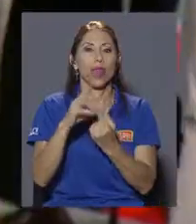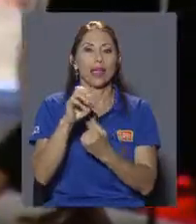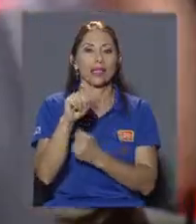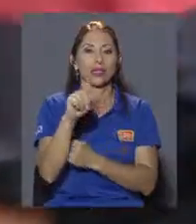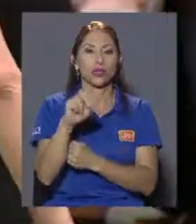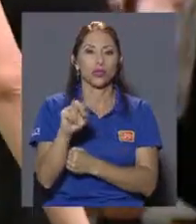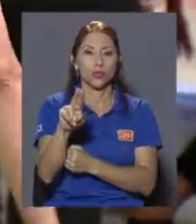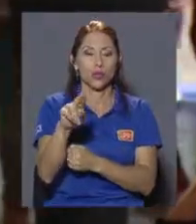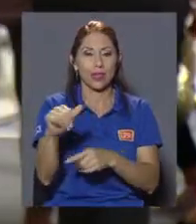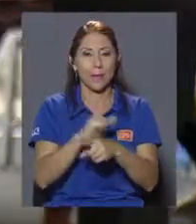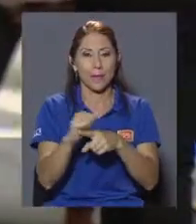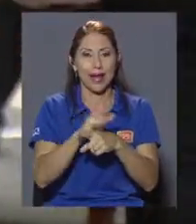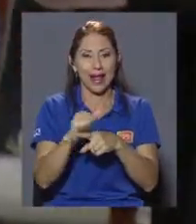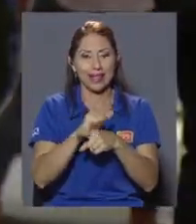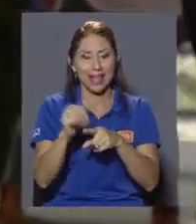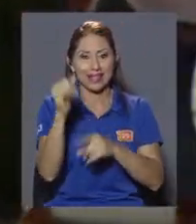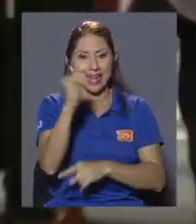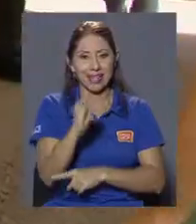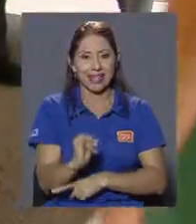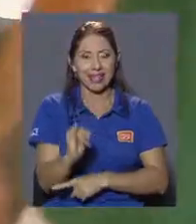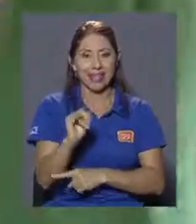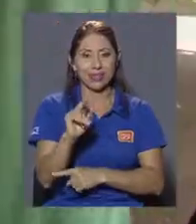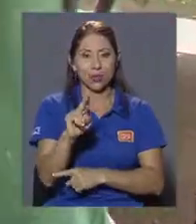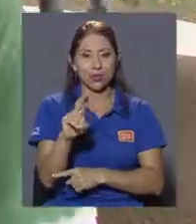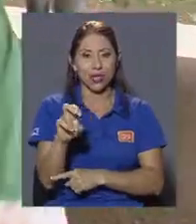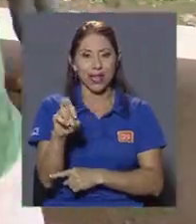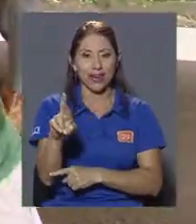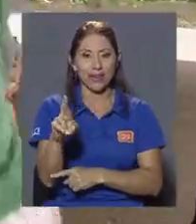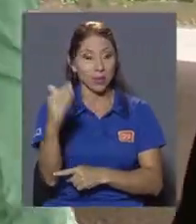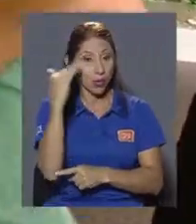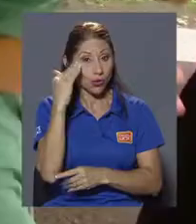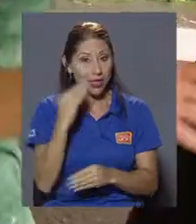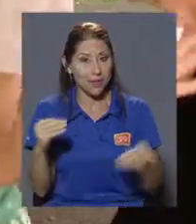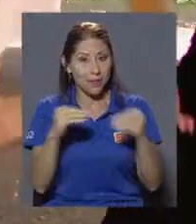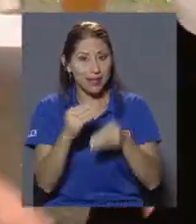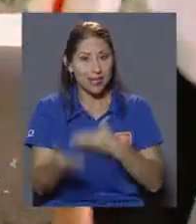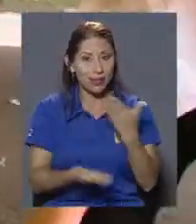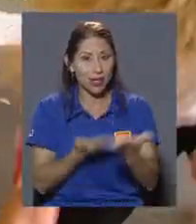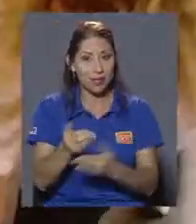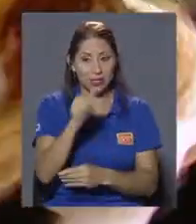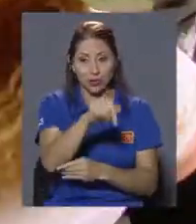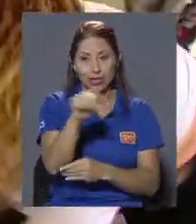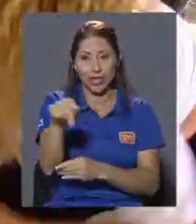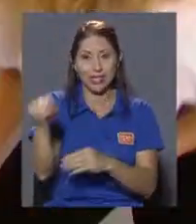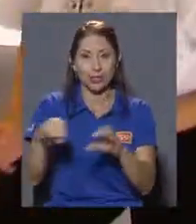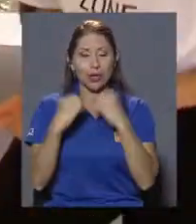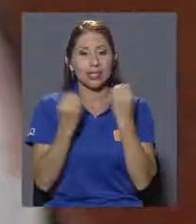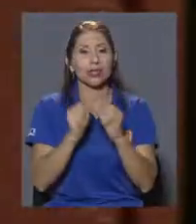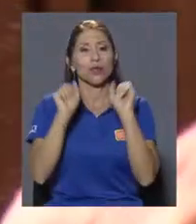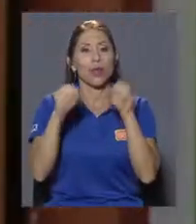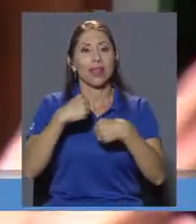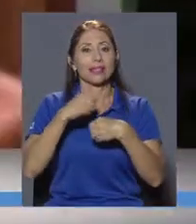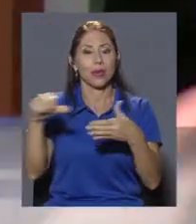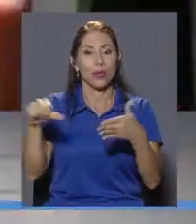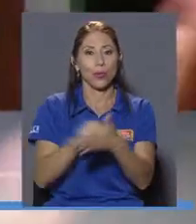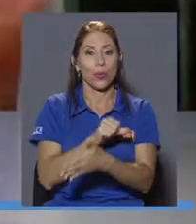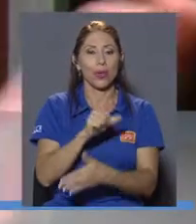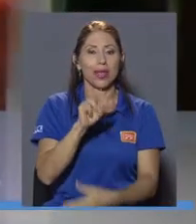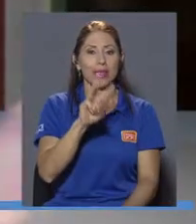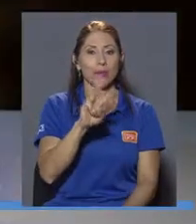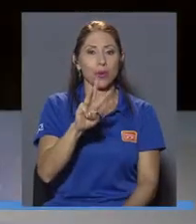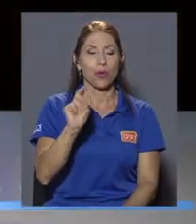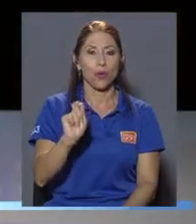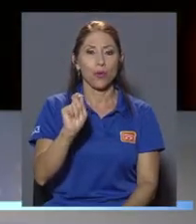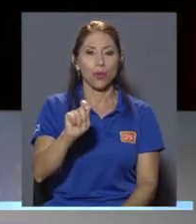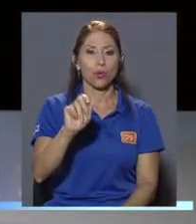Prácticas Artísticas de la UCR. Para conocer más sobre los servicios que prestan estas organizaciones, puede visitar la página